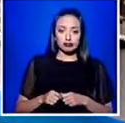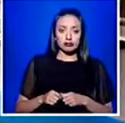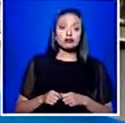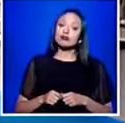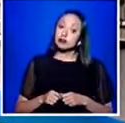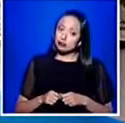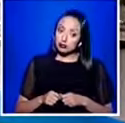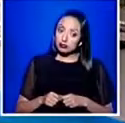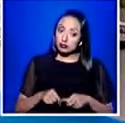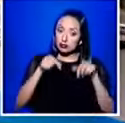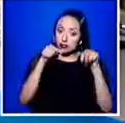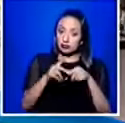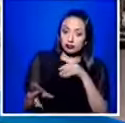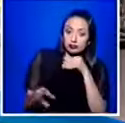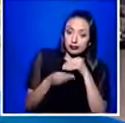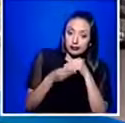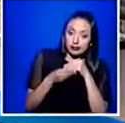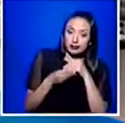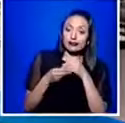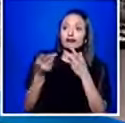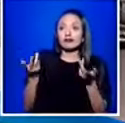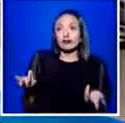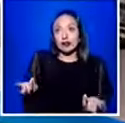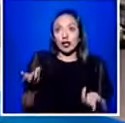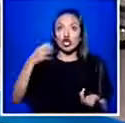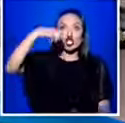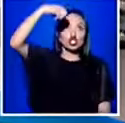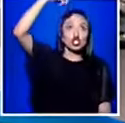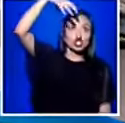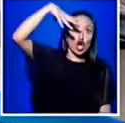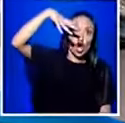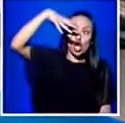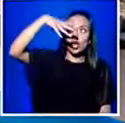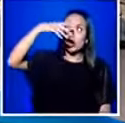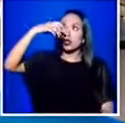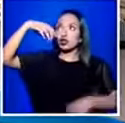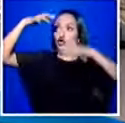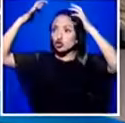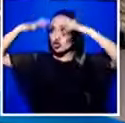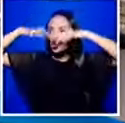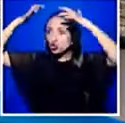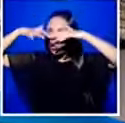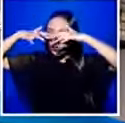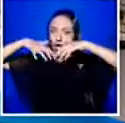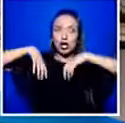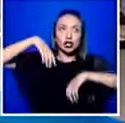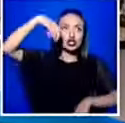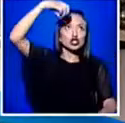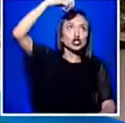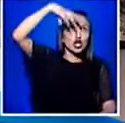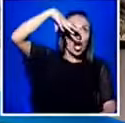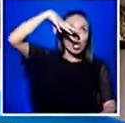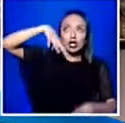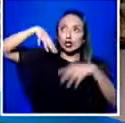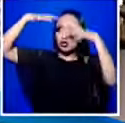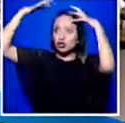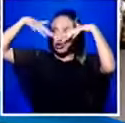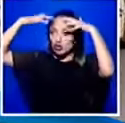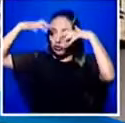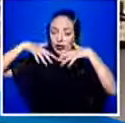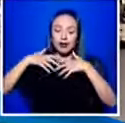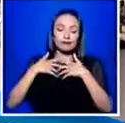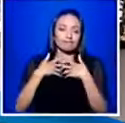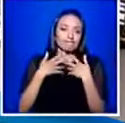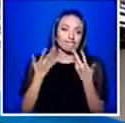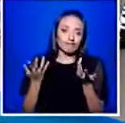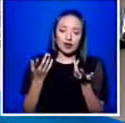Bueno, y aquí se suma también la época, ¿no? Cambiamos de días muy soleados al intenso frío y las lluvias que hay en Quito. Así que, por